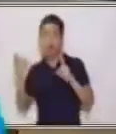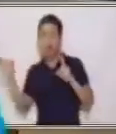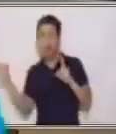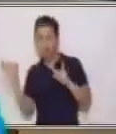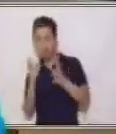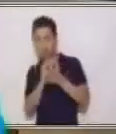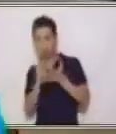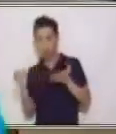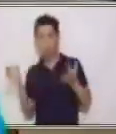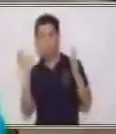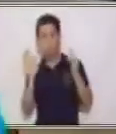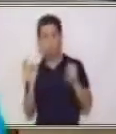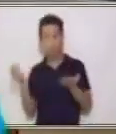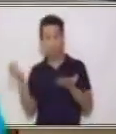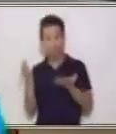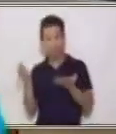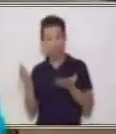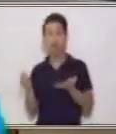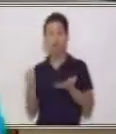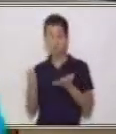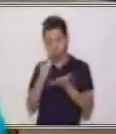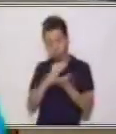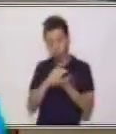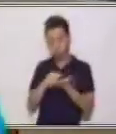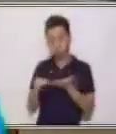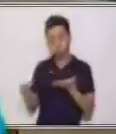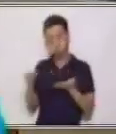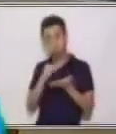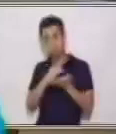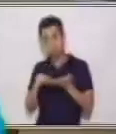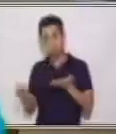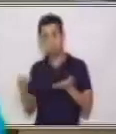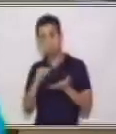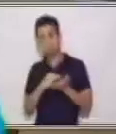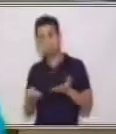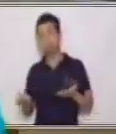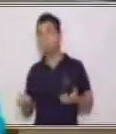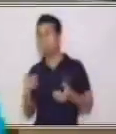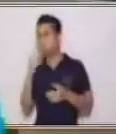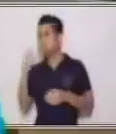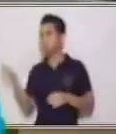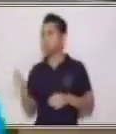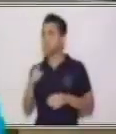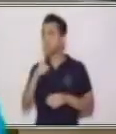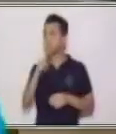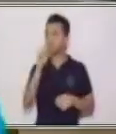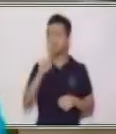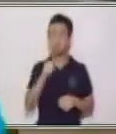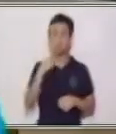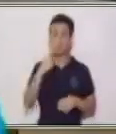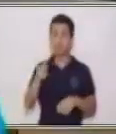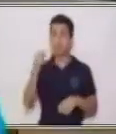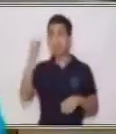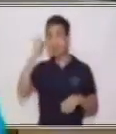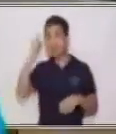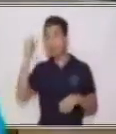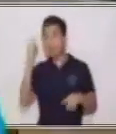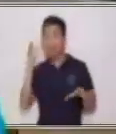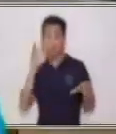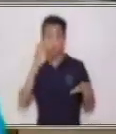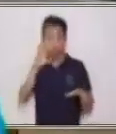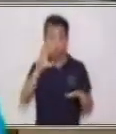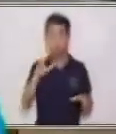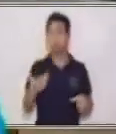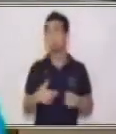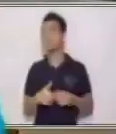En este caso ya, al tener que redactar directamente la información, pues te pide que busques esas ideas centrales, esas